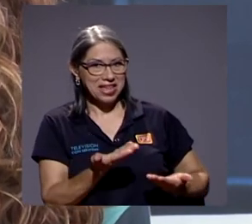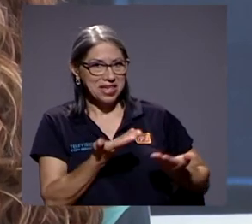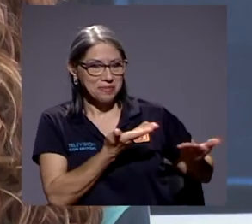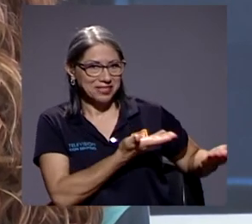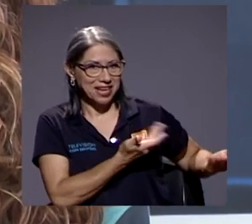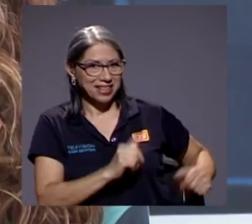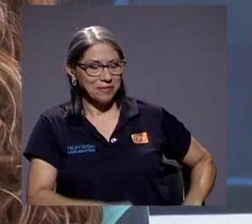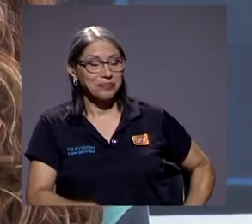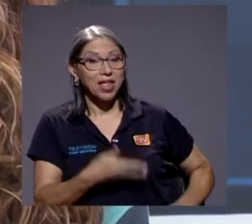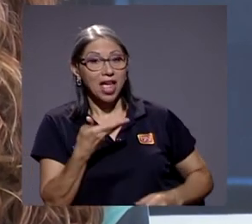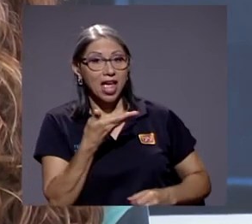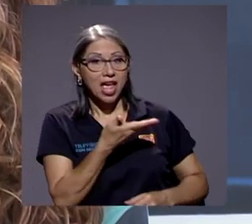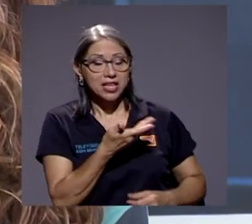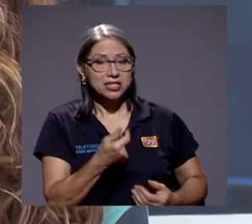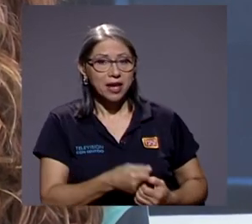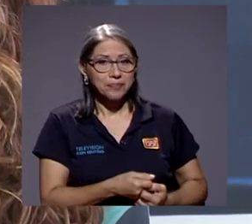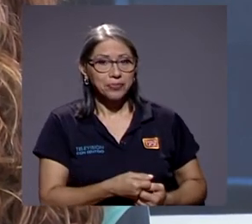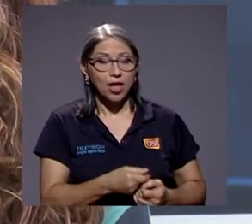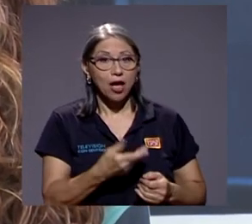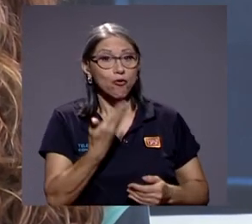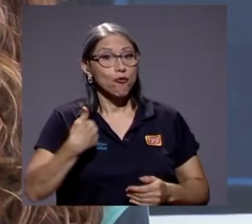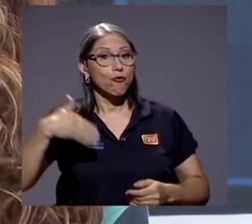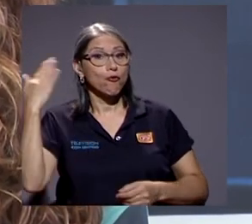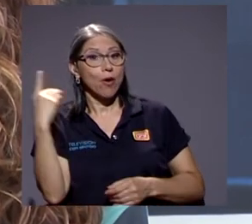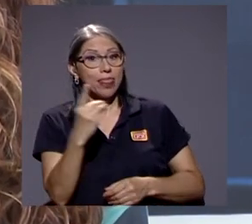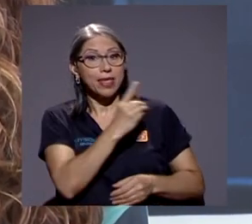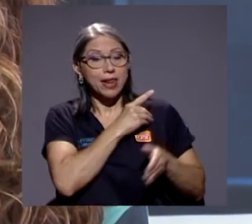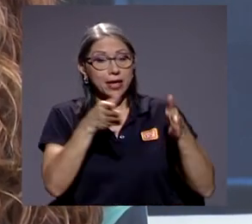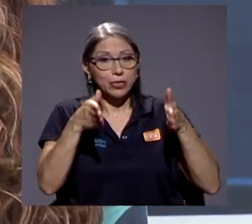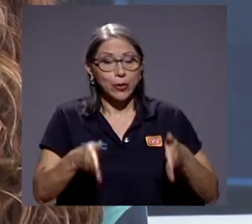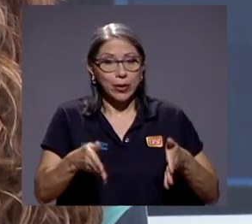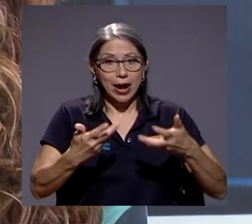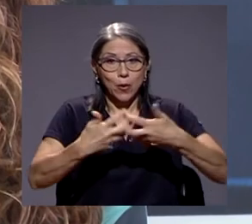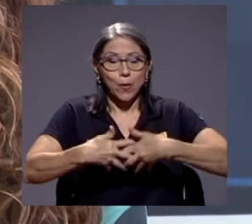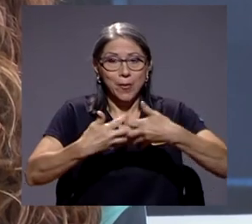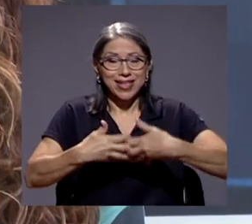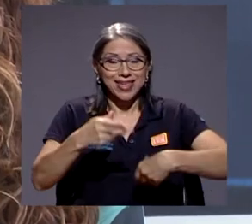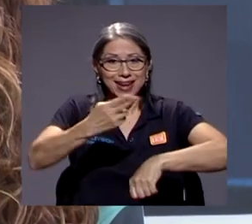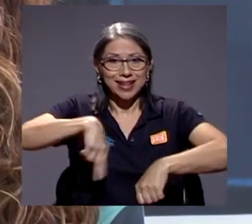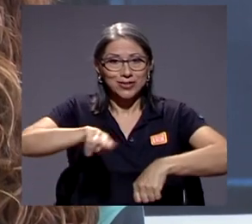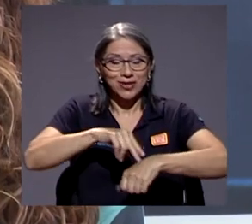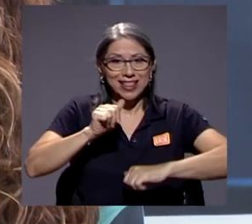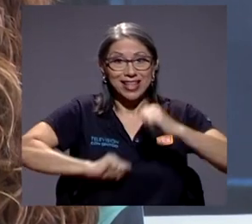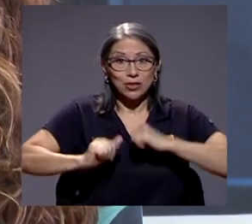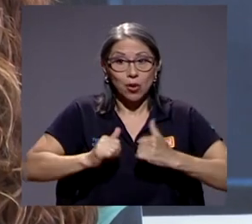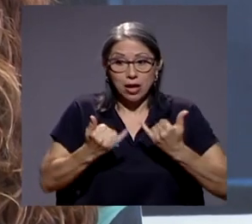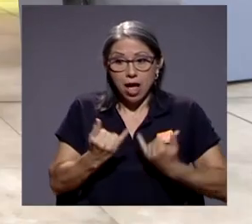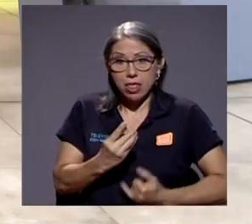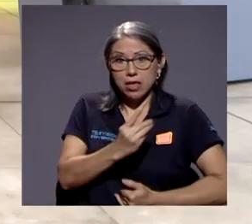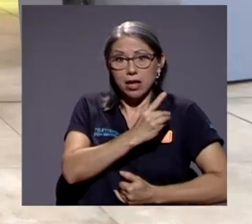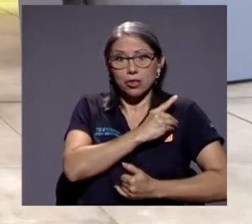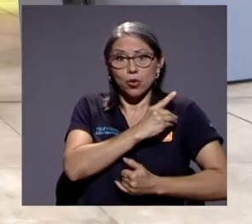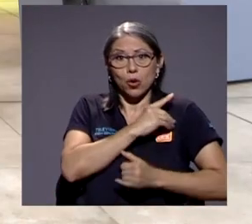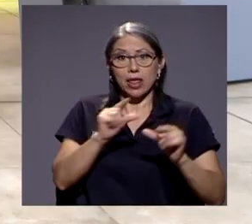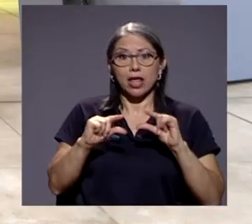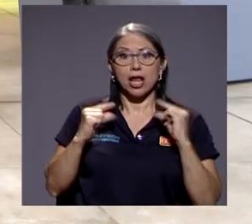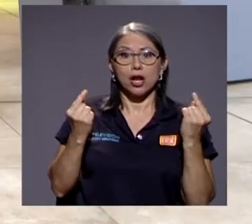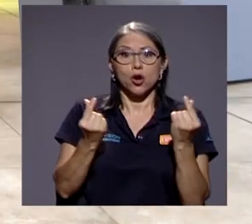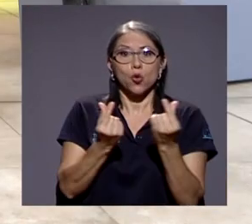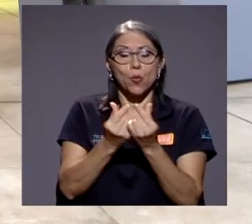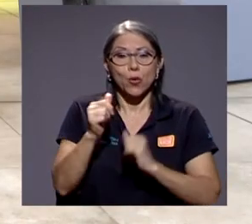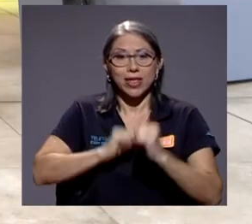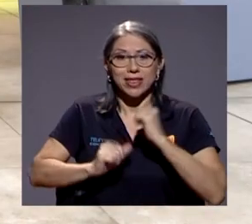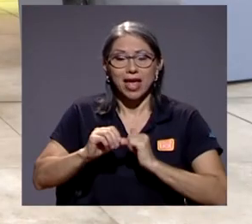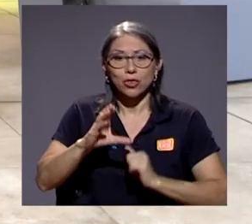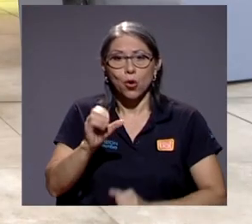ella fue directora la compañía nacional de teatro ahora actualmente directora del grupo de teatro contraluz y unas